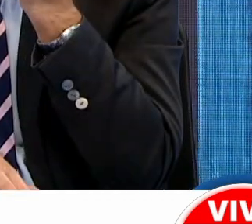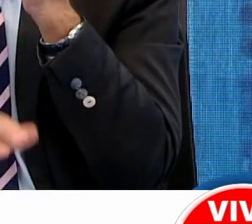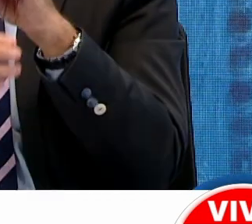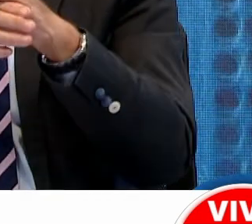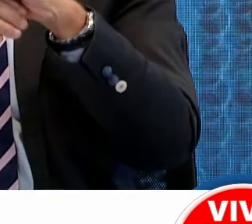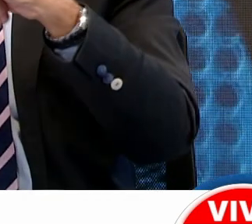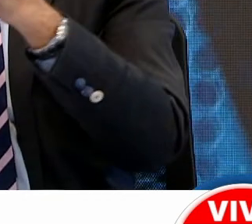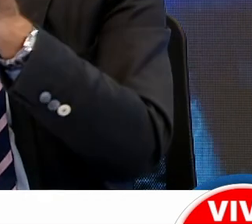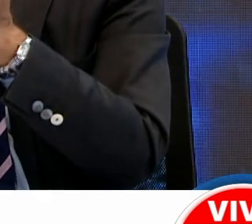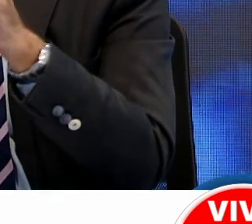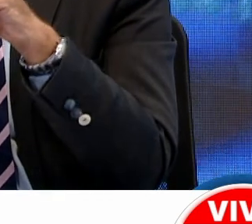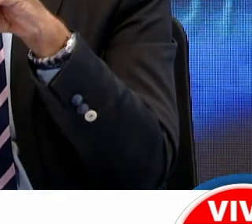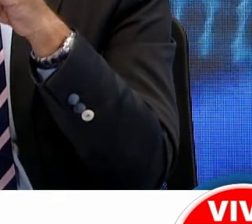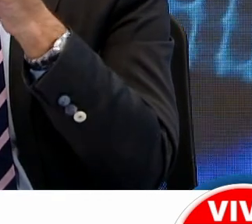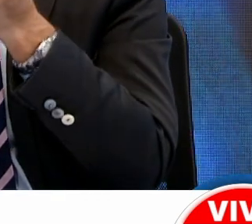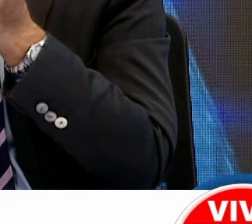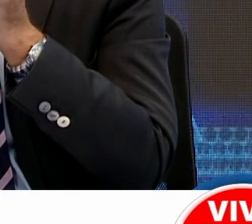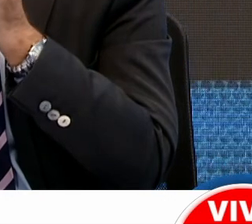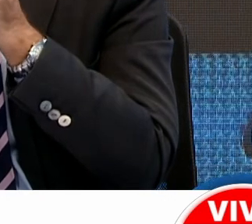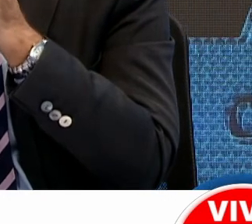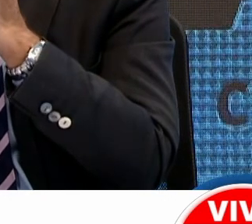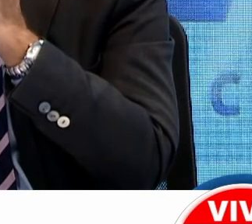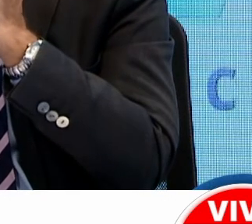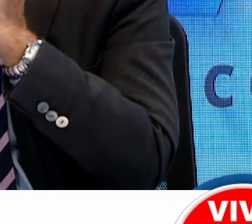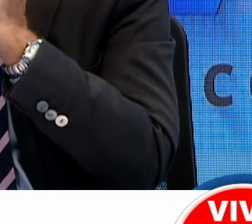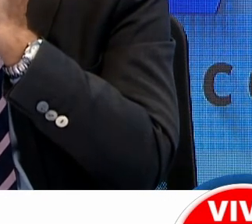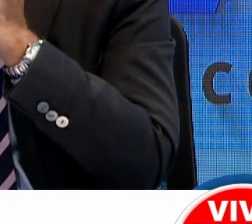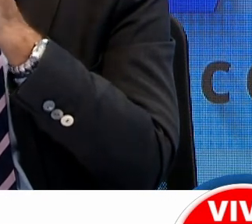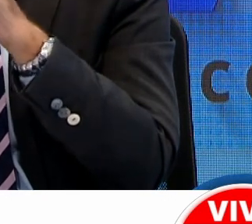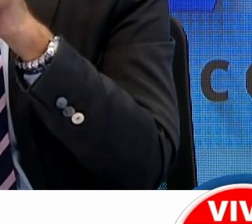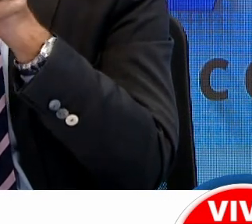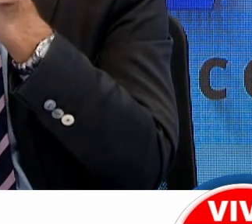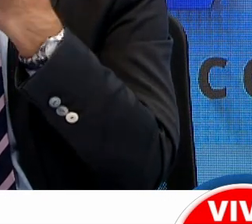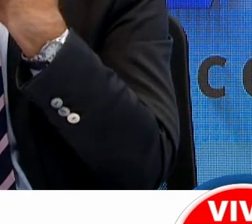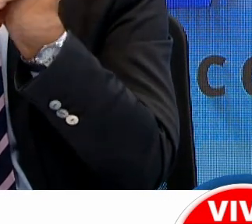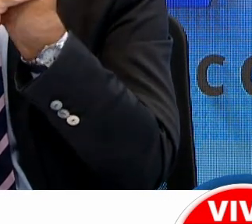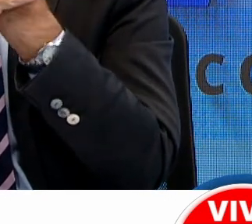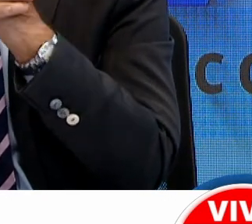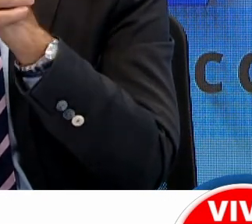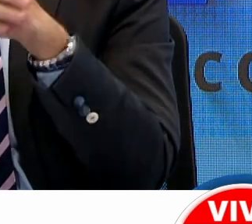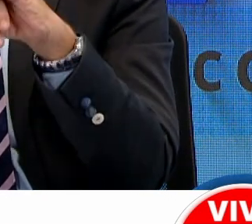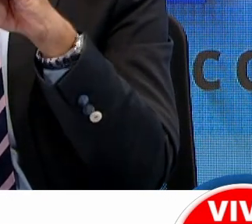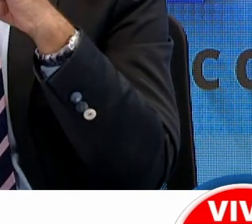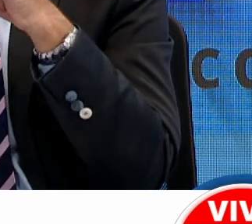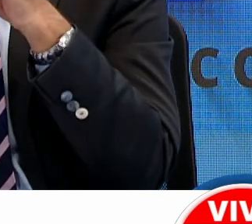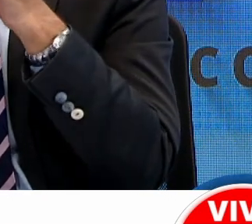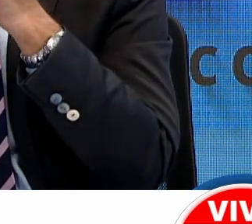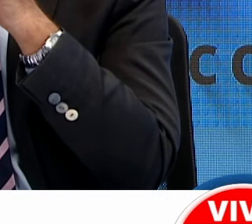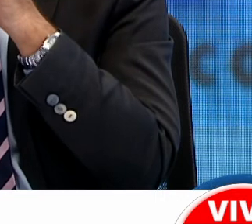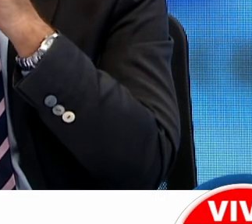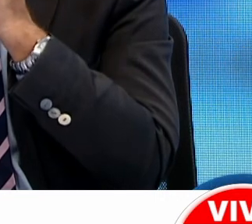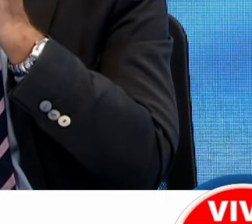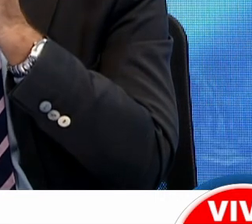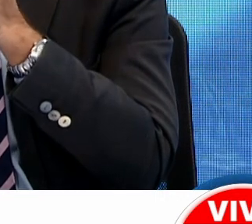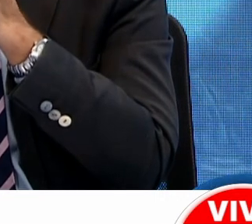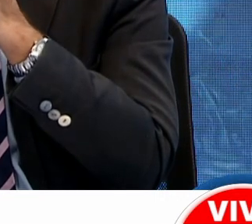camino gravísimo para las garantías individuales que todos y cada uno de los ciudadanos y ciudadanas